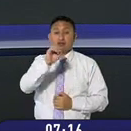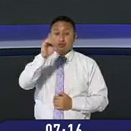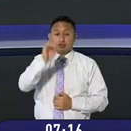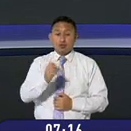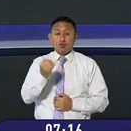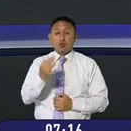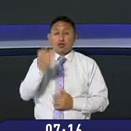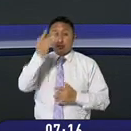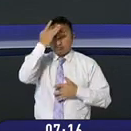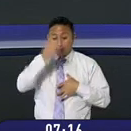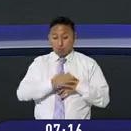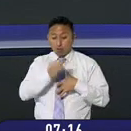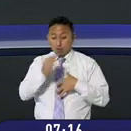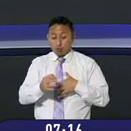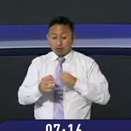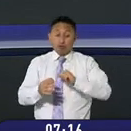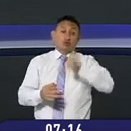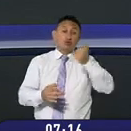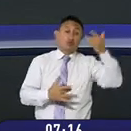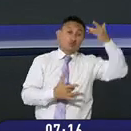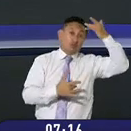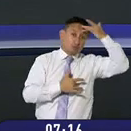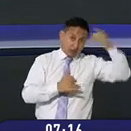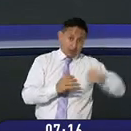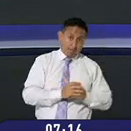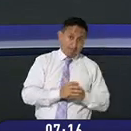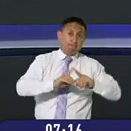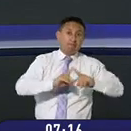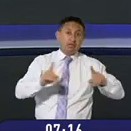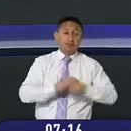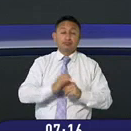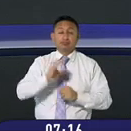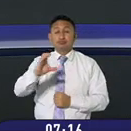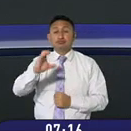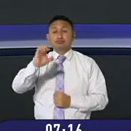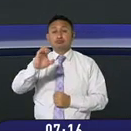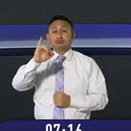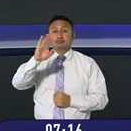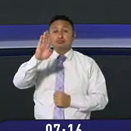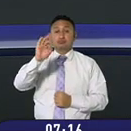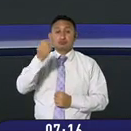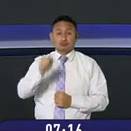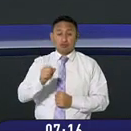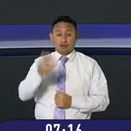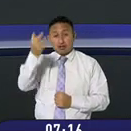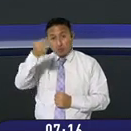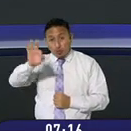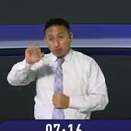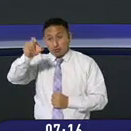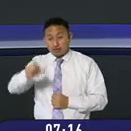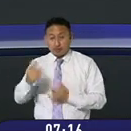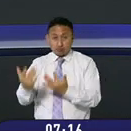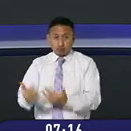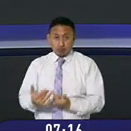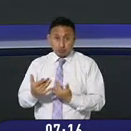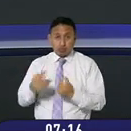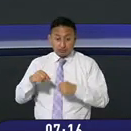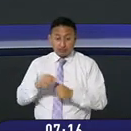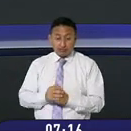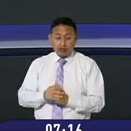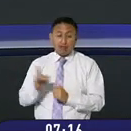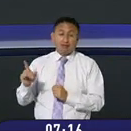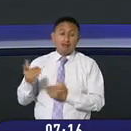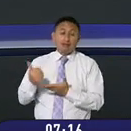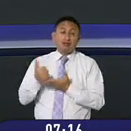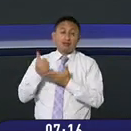cuántos son otras especialidades. Mientras tanto, en los Ceibos, 19 pacientes que están en lista de espera reciben atención intermedia y el Hospital